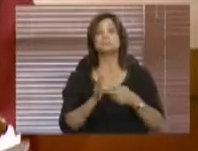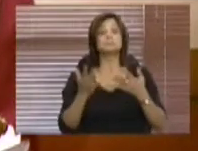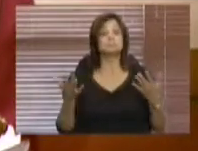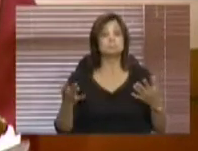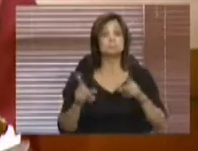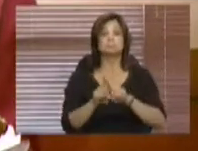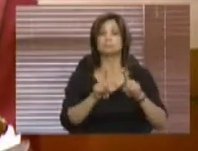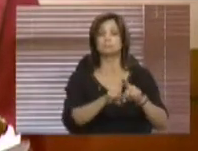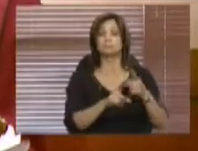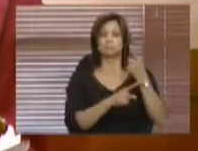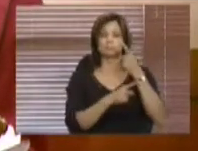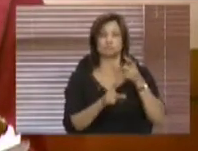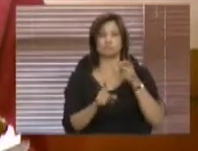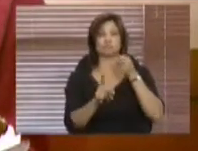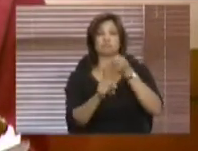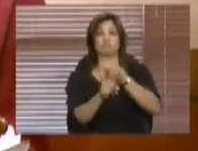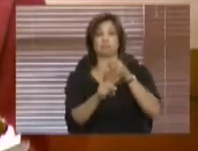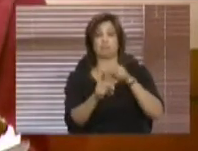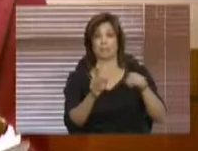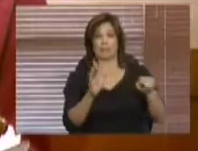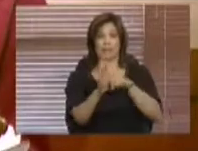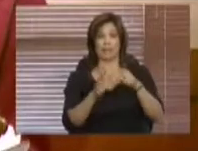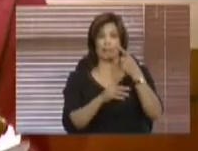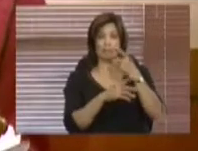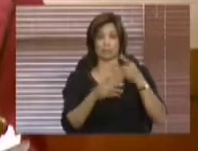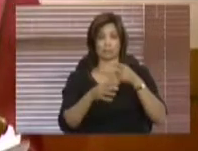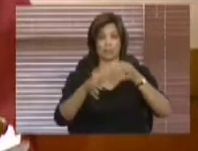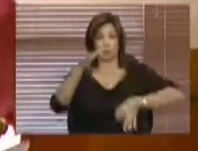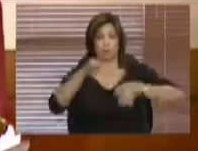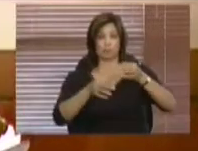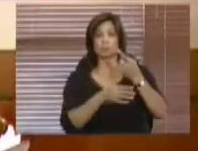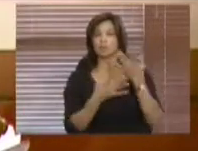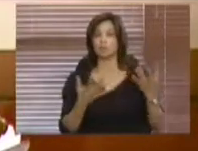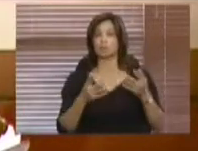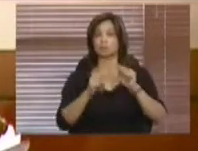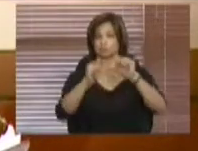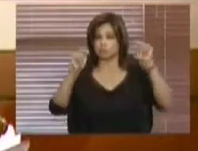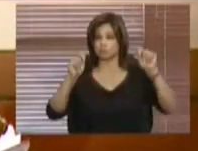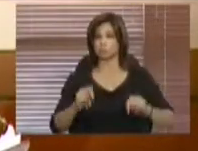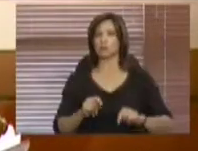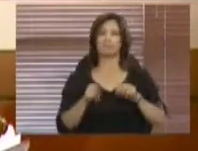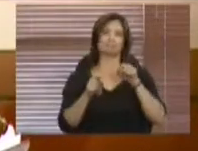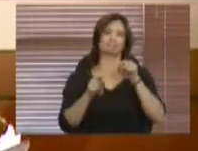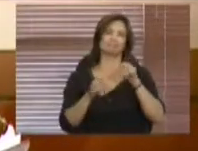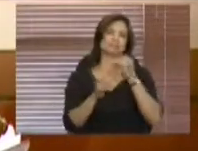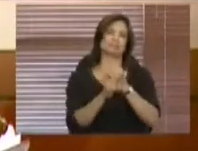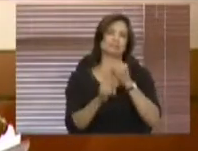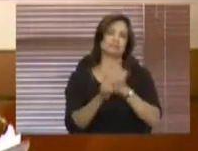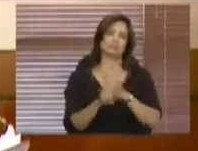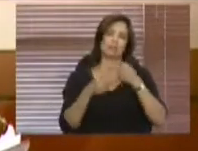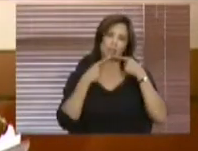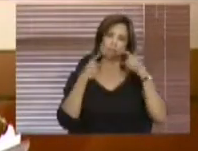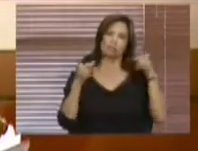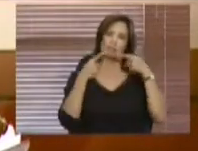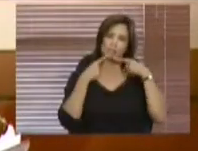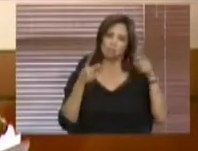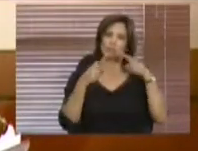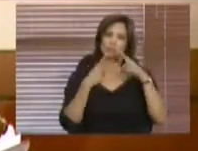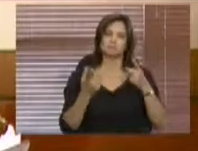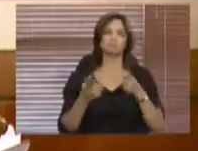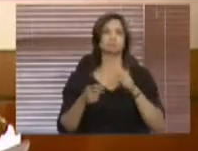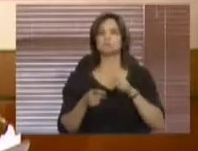además, un atentado contra la función jurisdiccional, dejando a los tribunales como simples órganos que declaran el derecho,